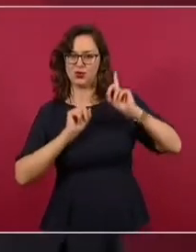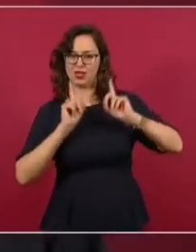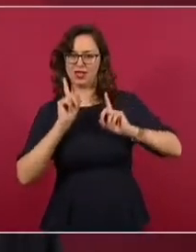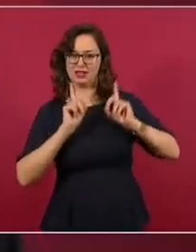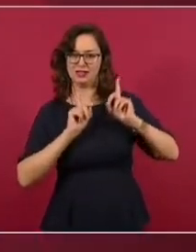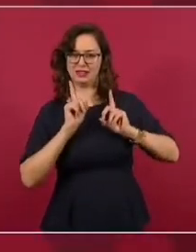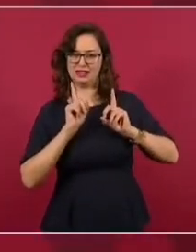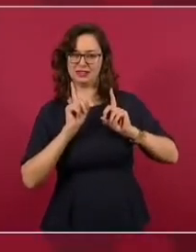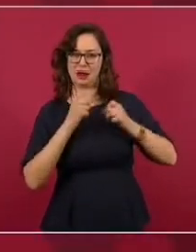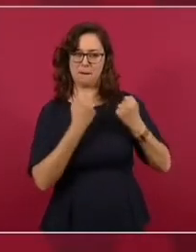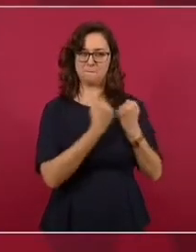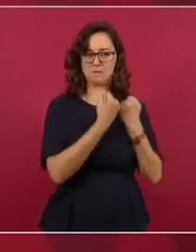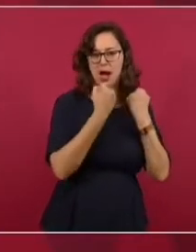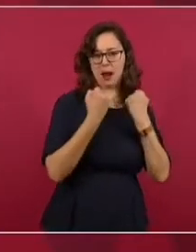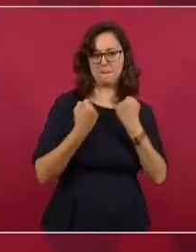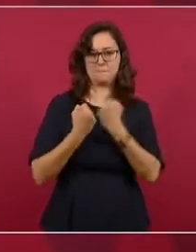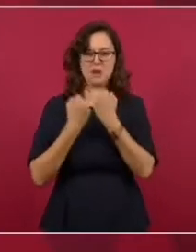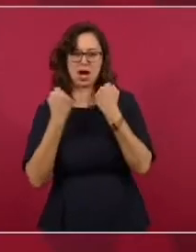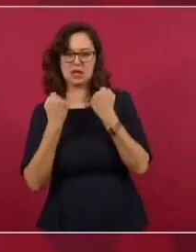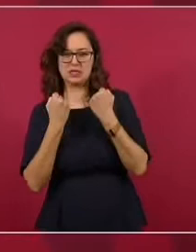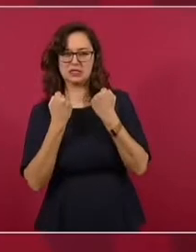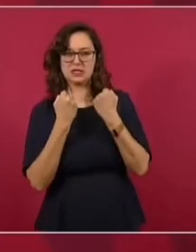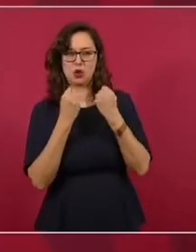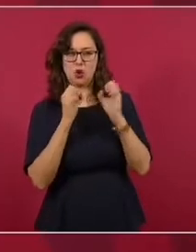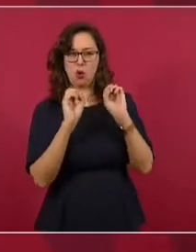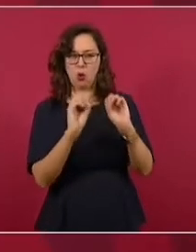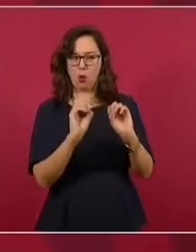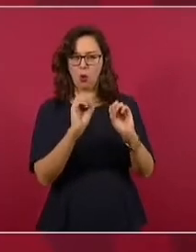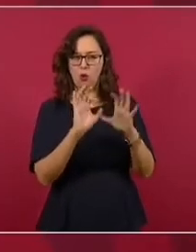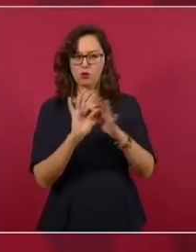porque no se descaraban tanto.